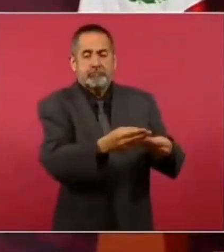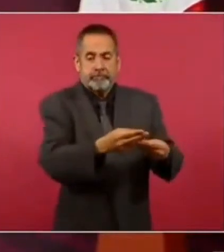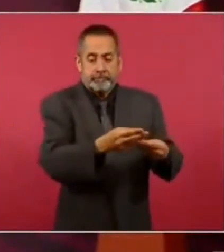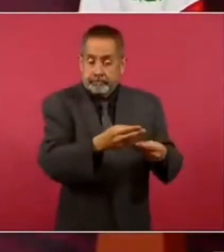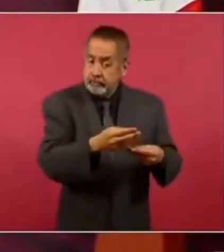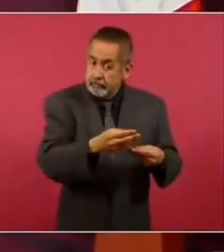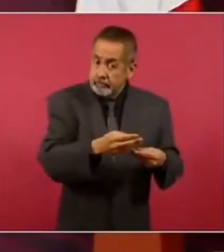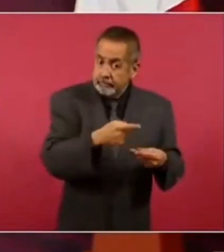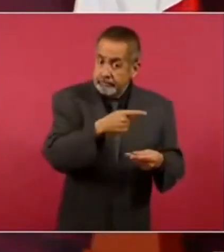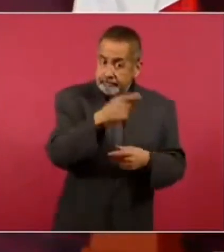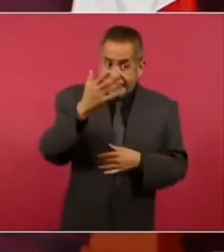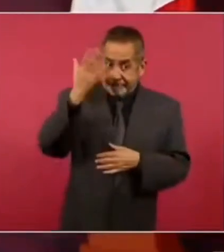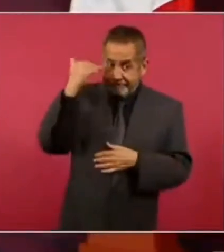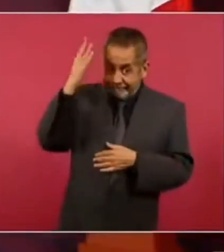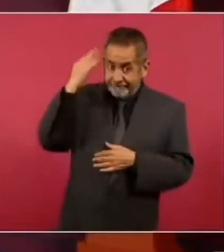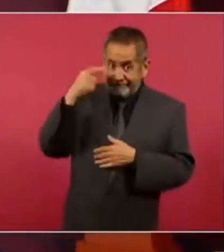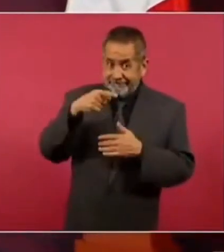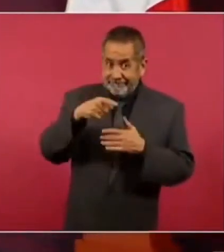entregar